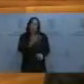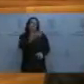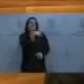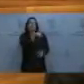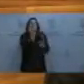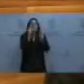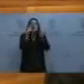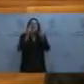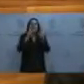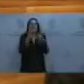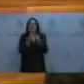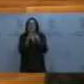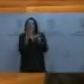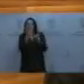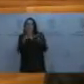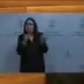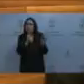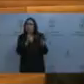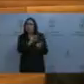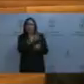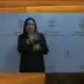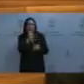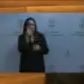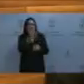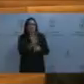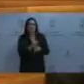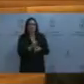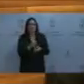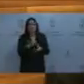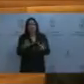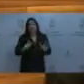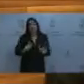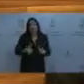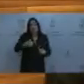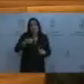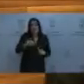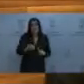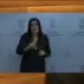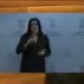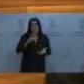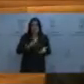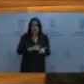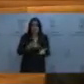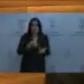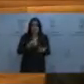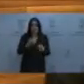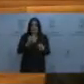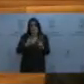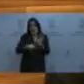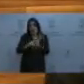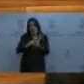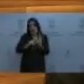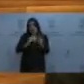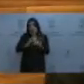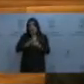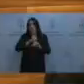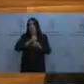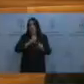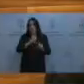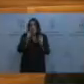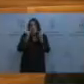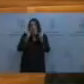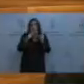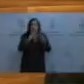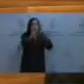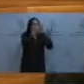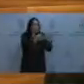que ocurre en la sociedad. Bueno, pues mire, lo que es más grave es que cuando se destapan esas irregularidades, ustedes lo que dicen aquí es que son quienes las denuncian.